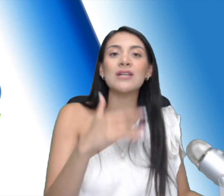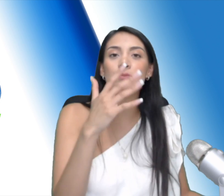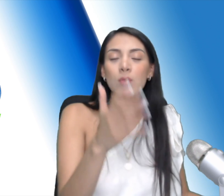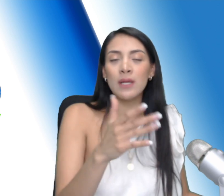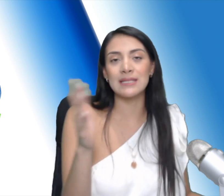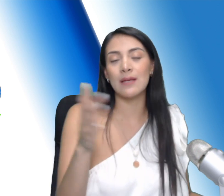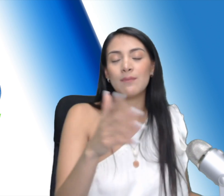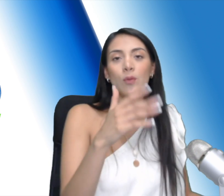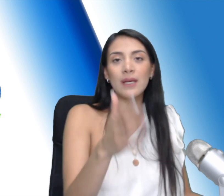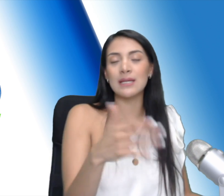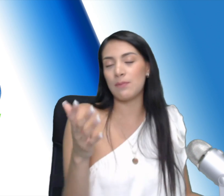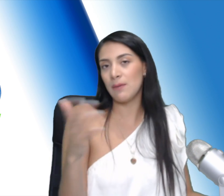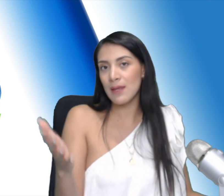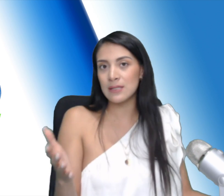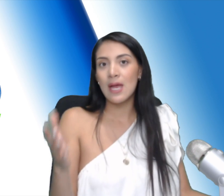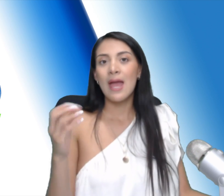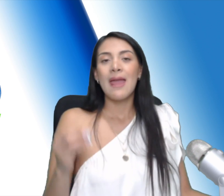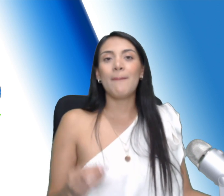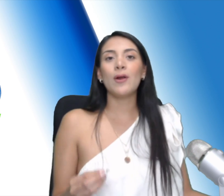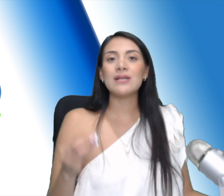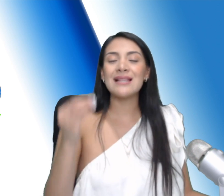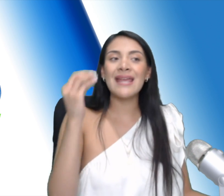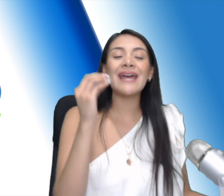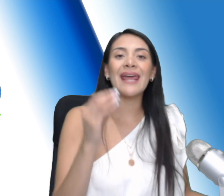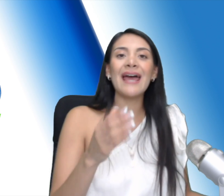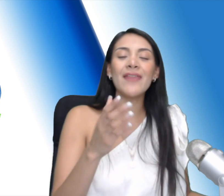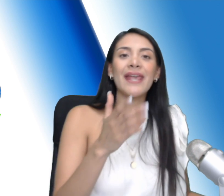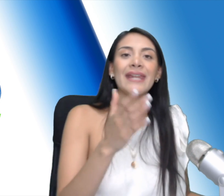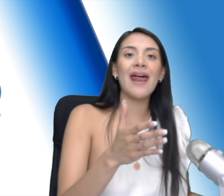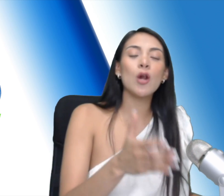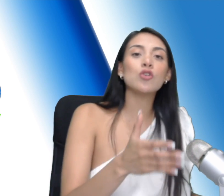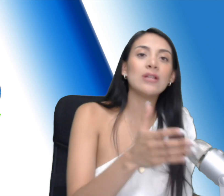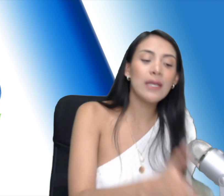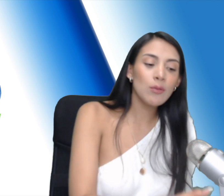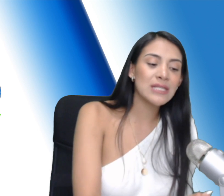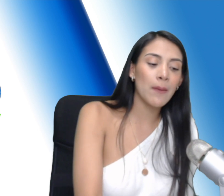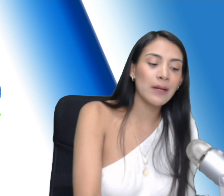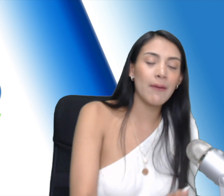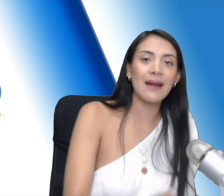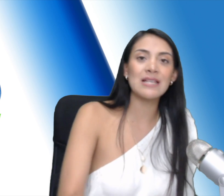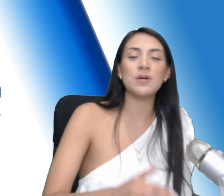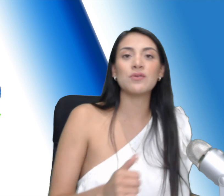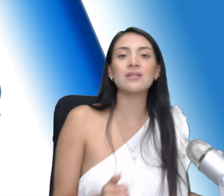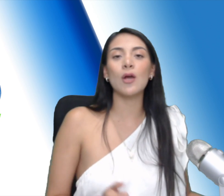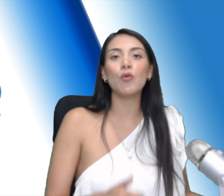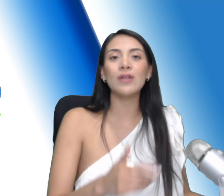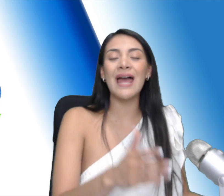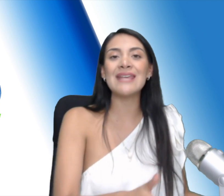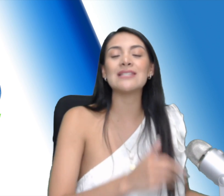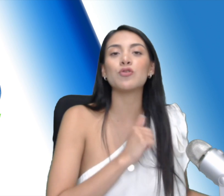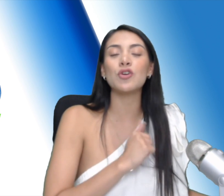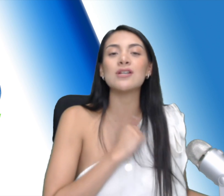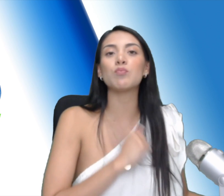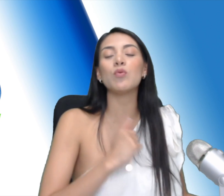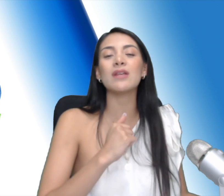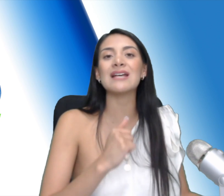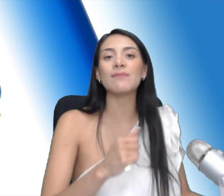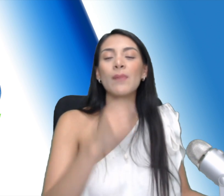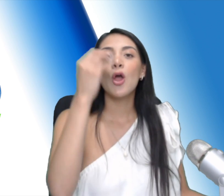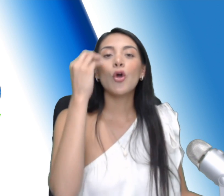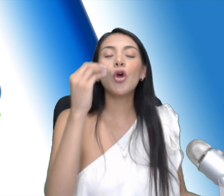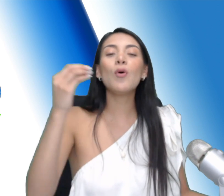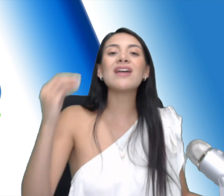instituciones públicas públicas y privadas pero es la encargada de generar los libros que van a llevar las personas que acuden a instituciones